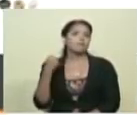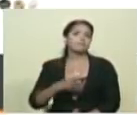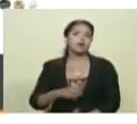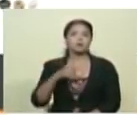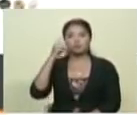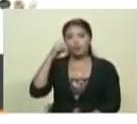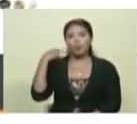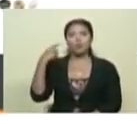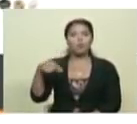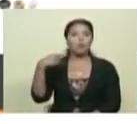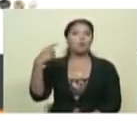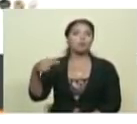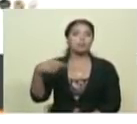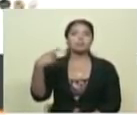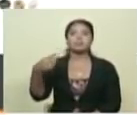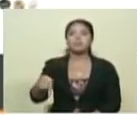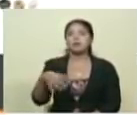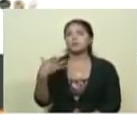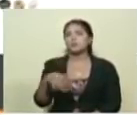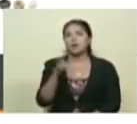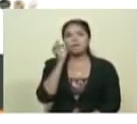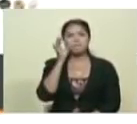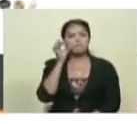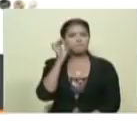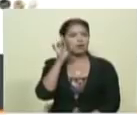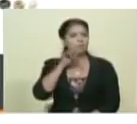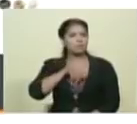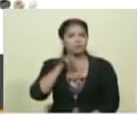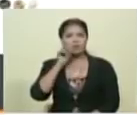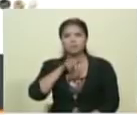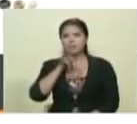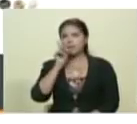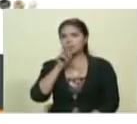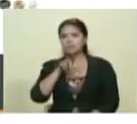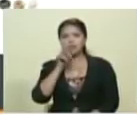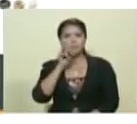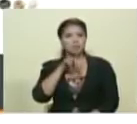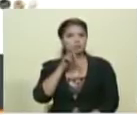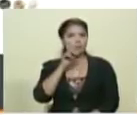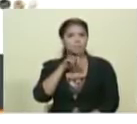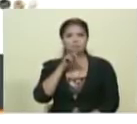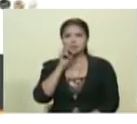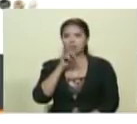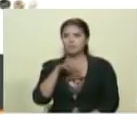Todos los días, mire, eso es plomo, mentiras, mentiras, mentiras, mentiras, mentiras.